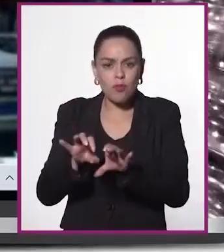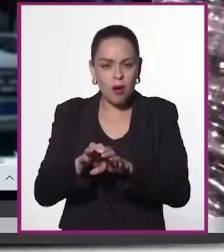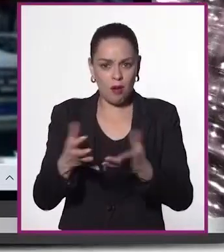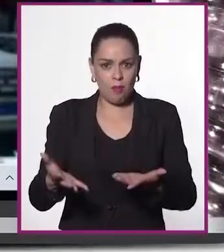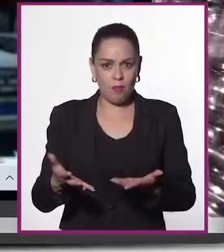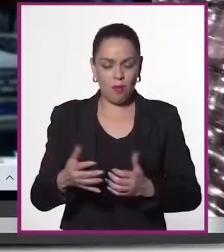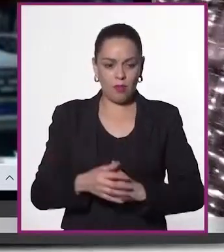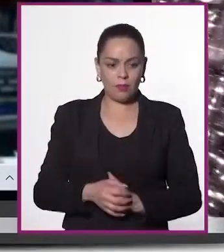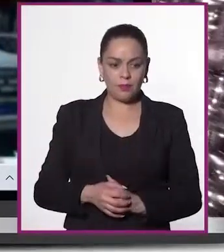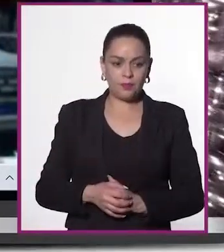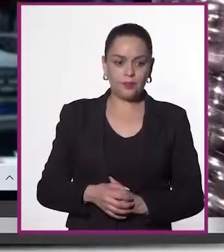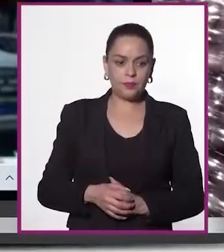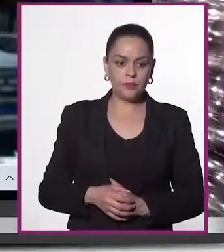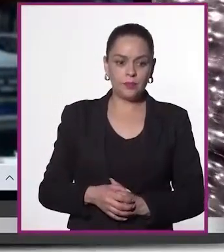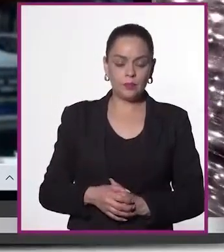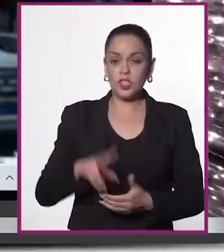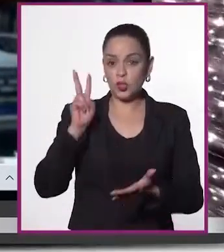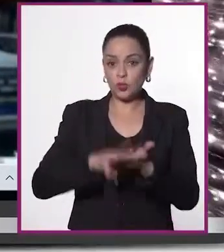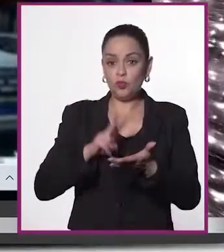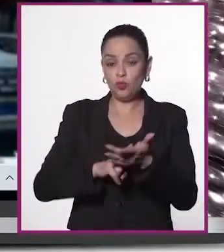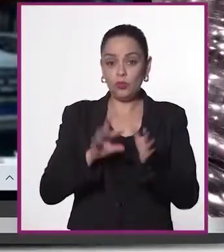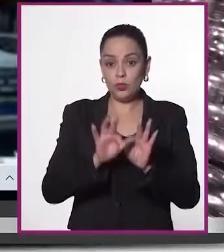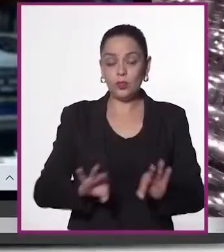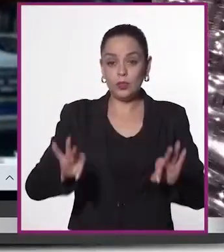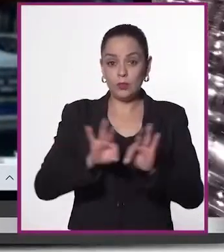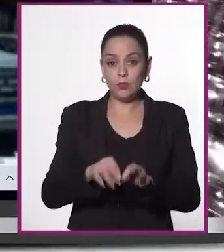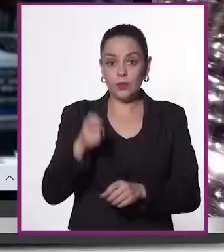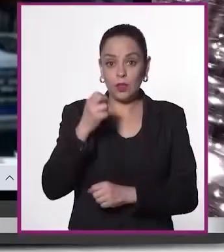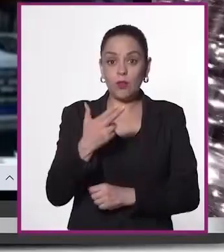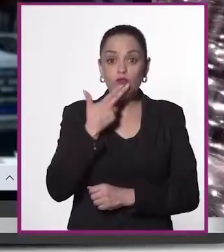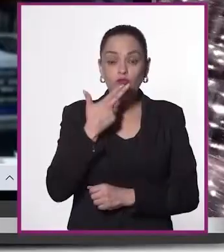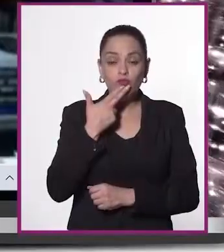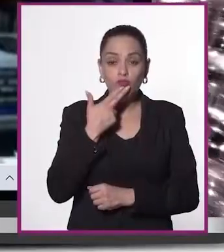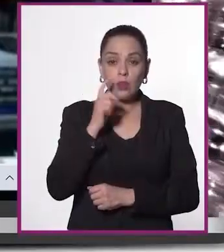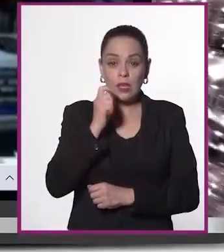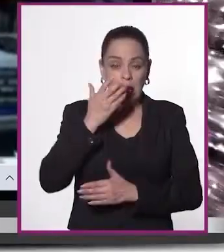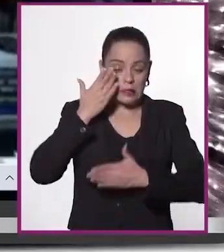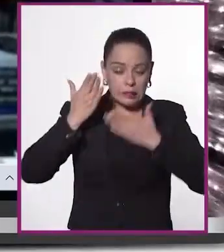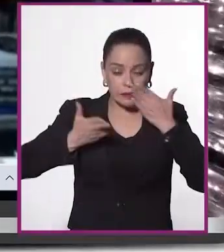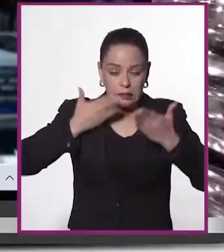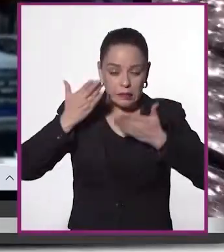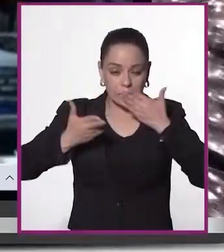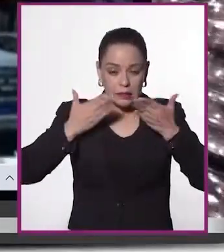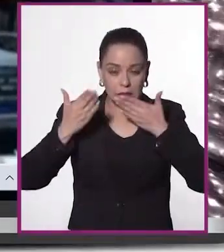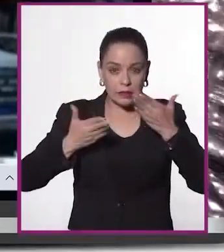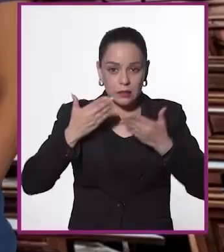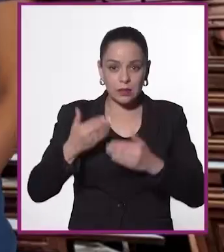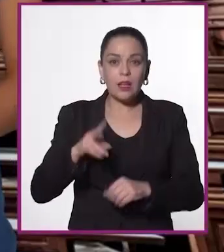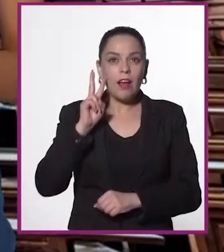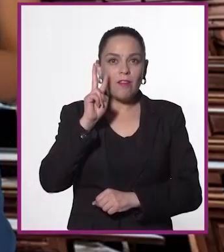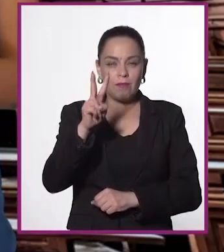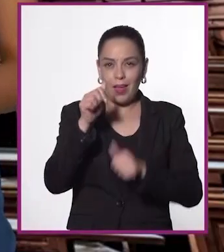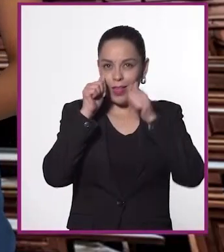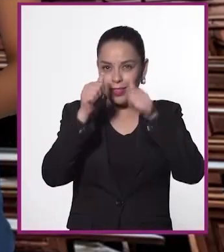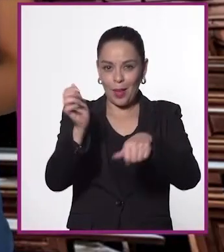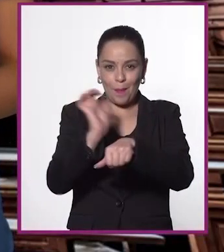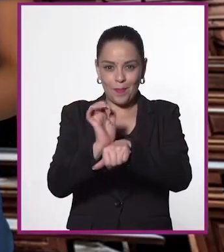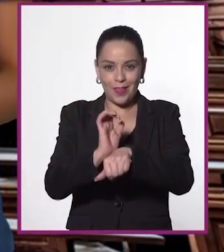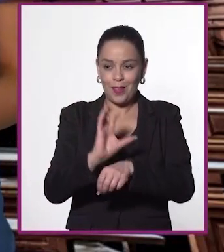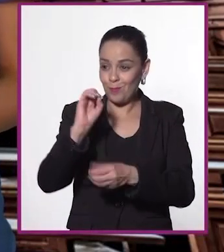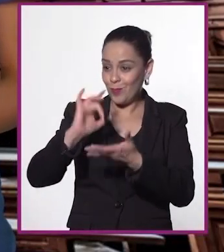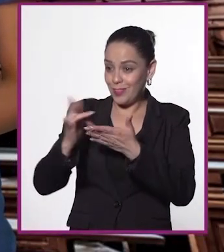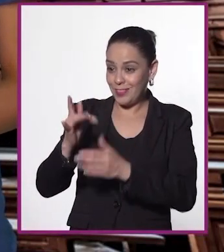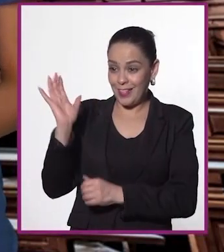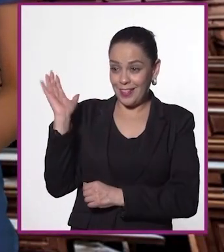hay en estudiar y ver con detenimiento una película. Gracias, hasta